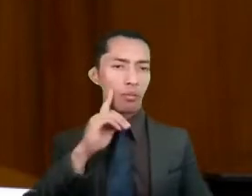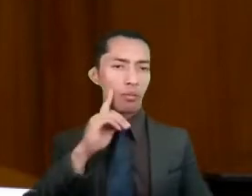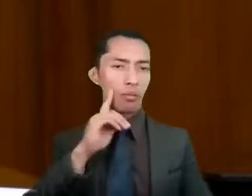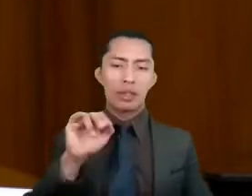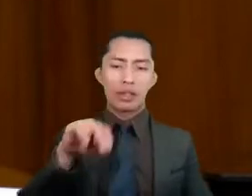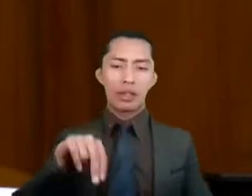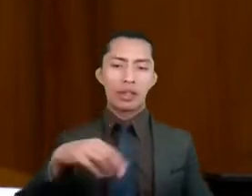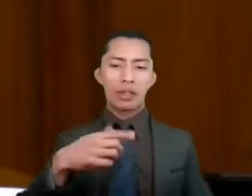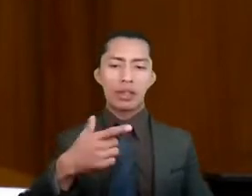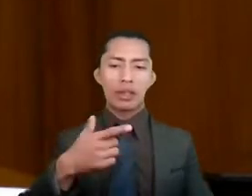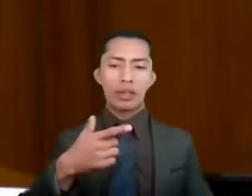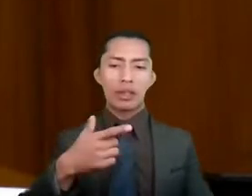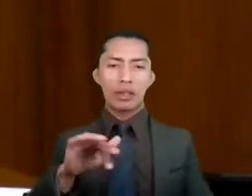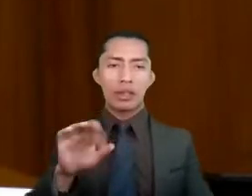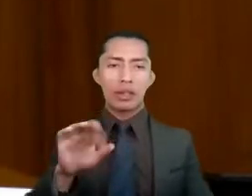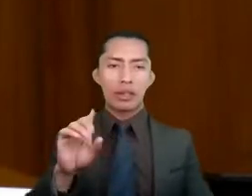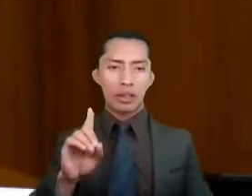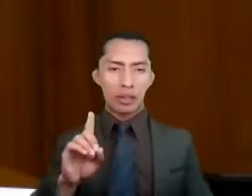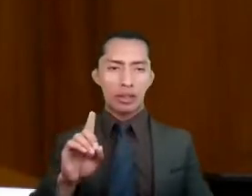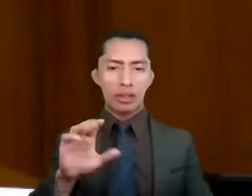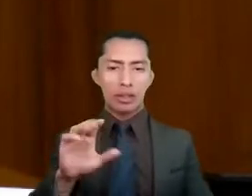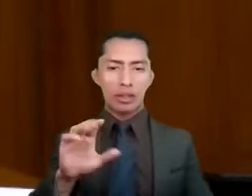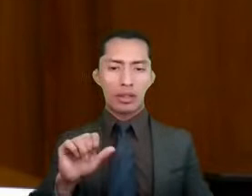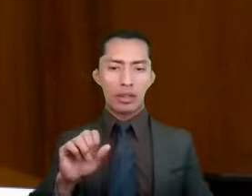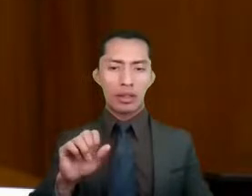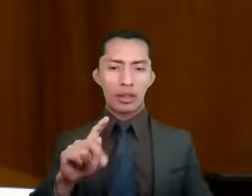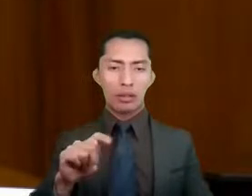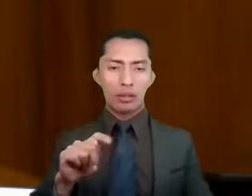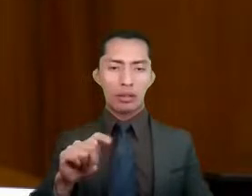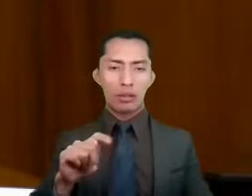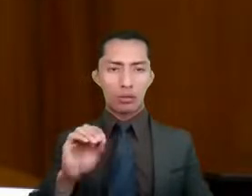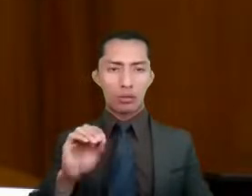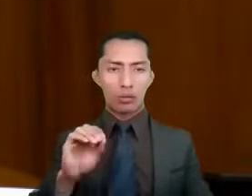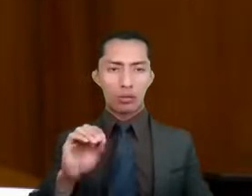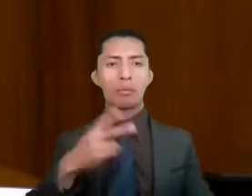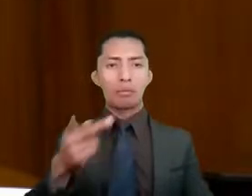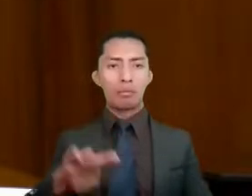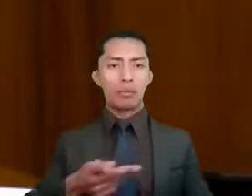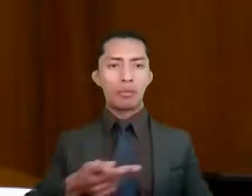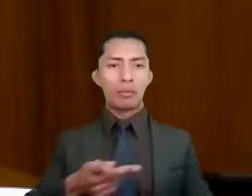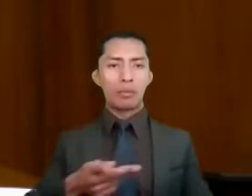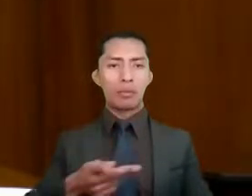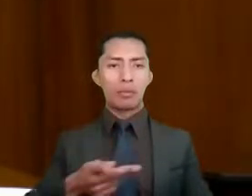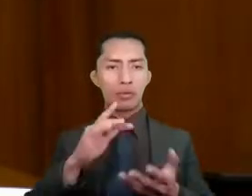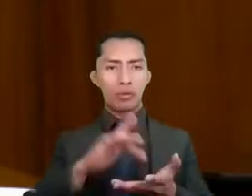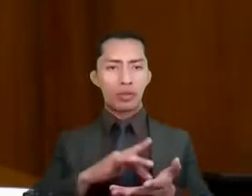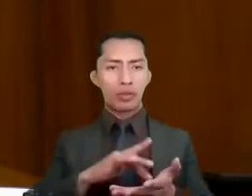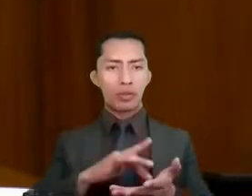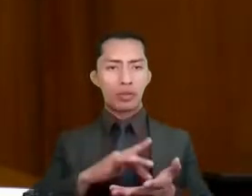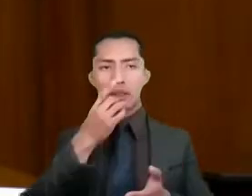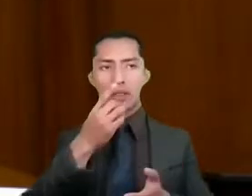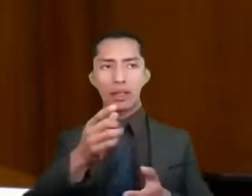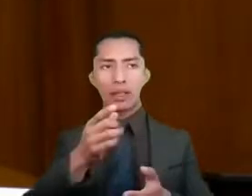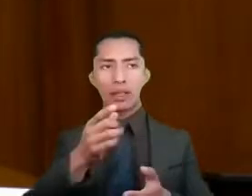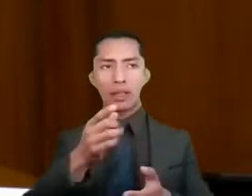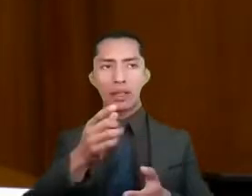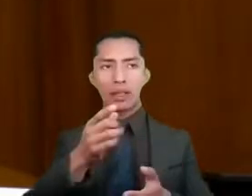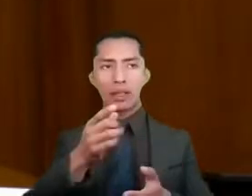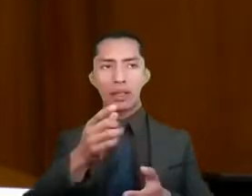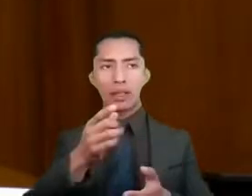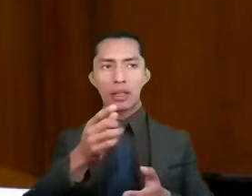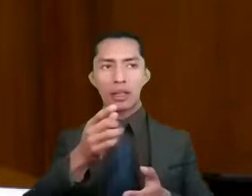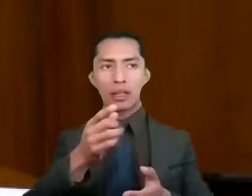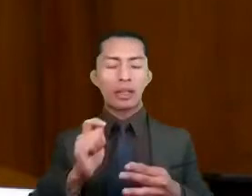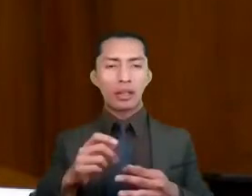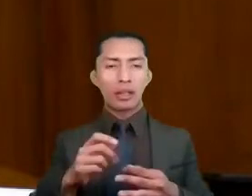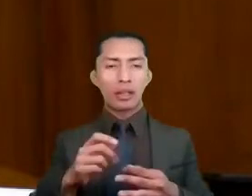Krosopani-Szmielewski, perdón, muchas gracias por sus preguntas y le comento que el mecanismo que tenemos es único en el mundo para